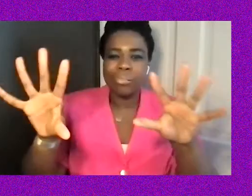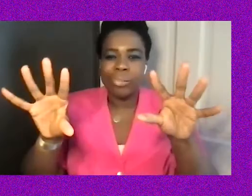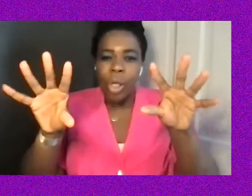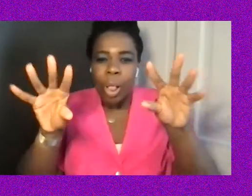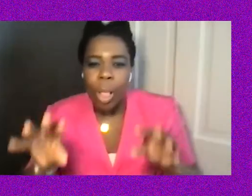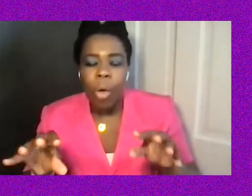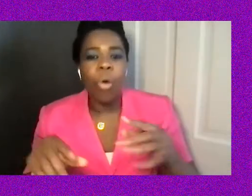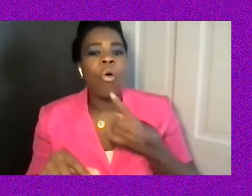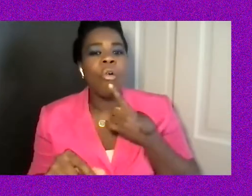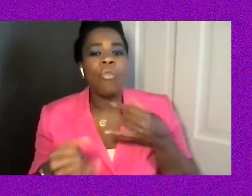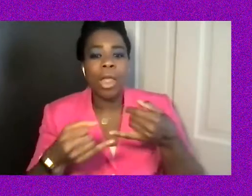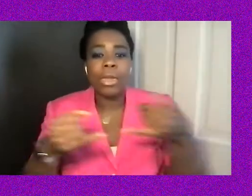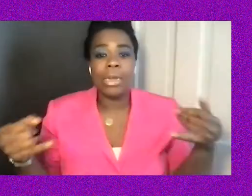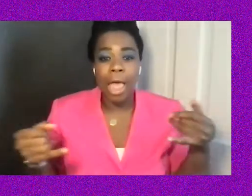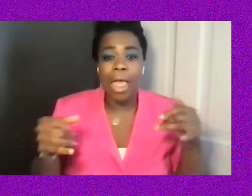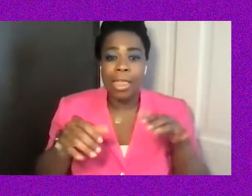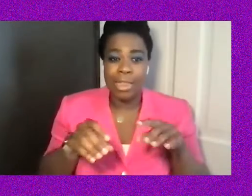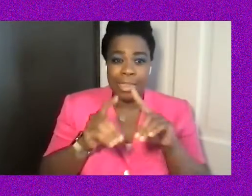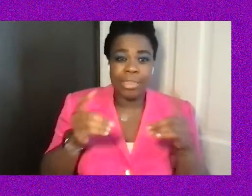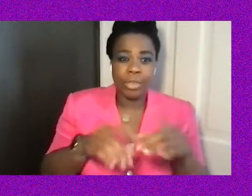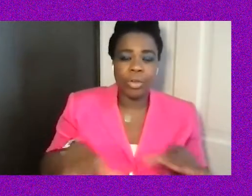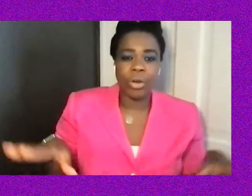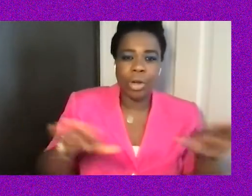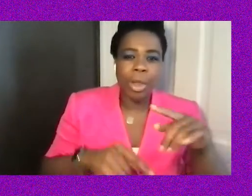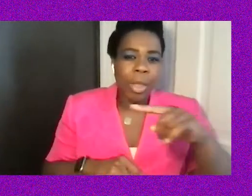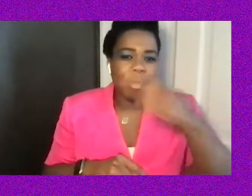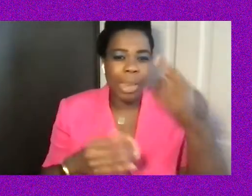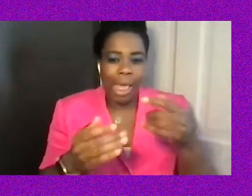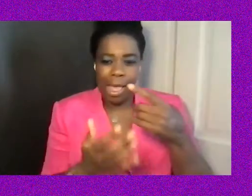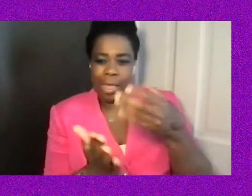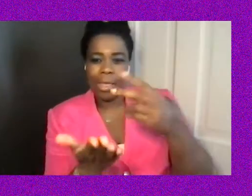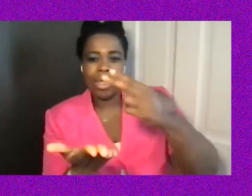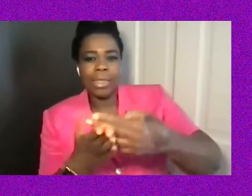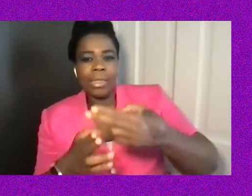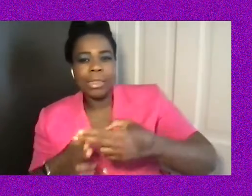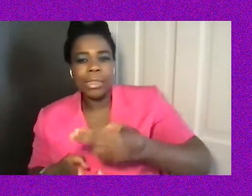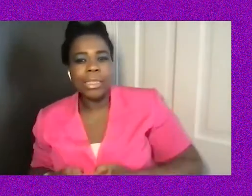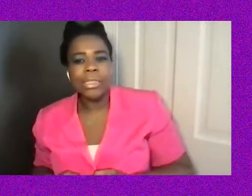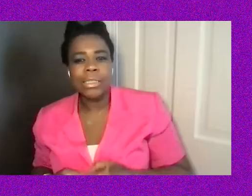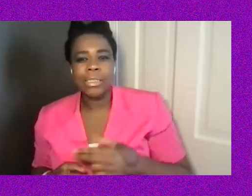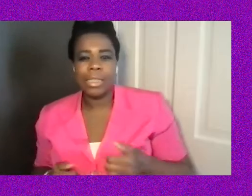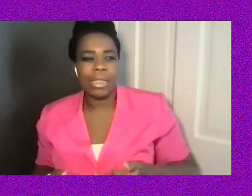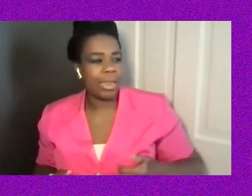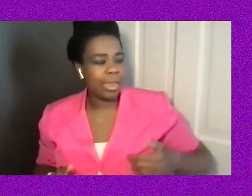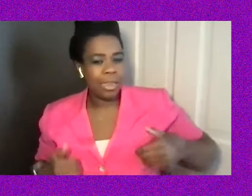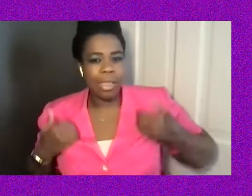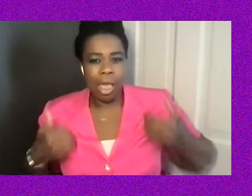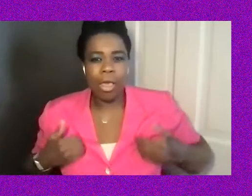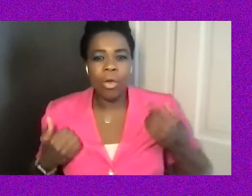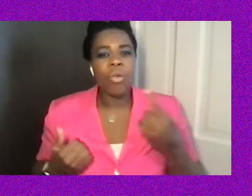calles. Estamos aquí en distritos ya delineados y seguimos brillando.